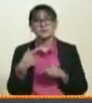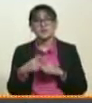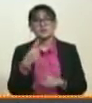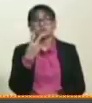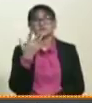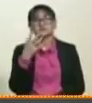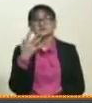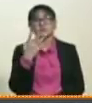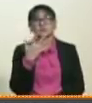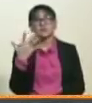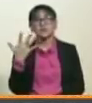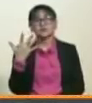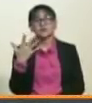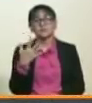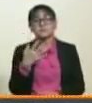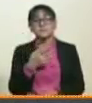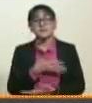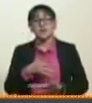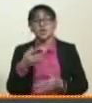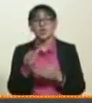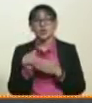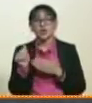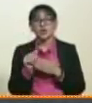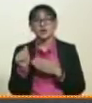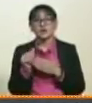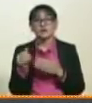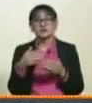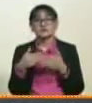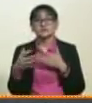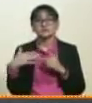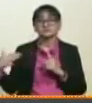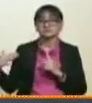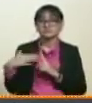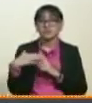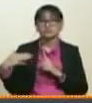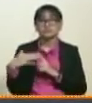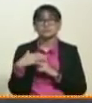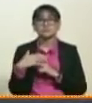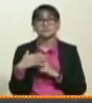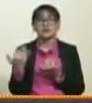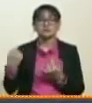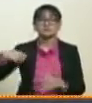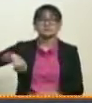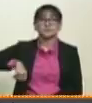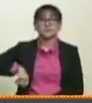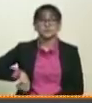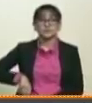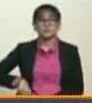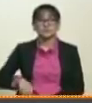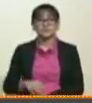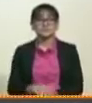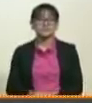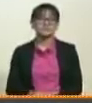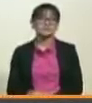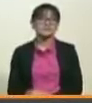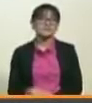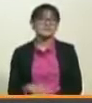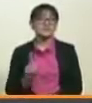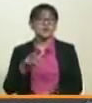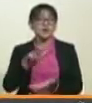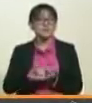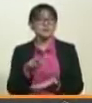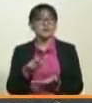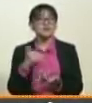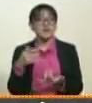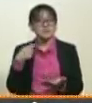254 millones de dólares a pesar de la guerra económica a pesar de las presiones no es que los aprobaron sino